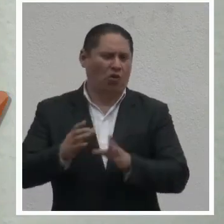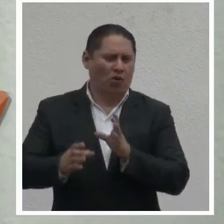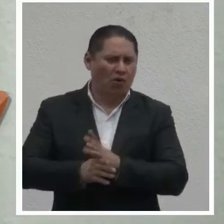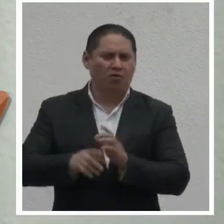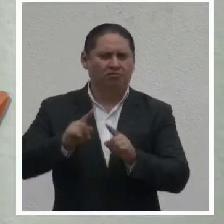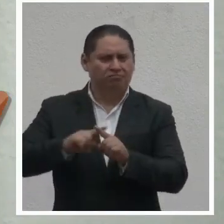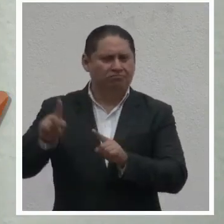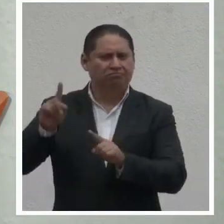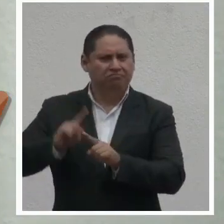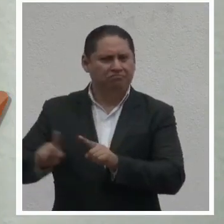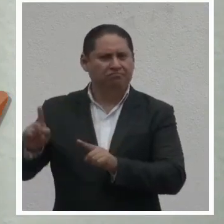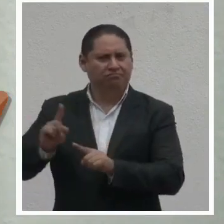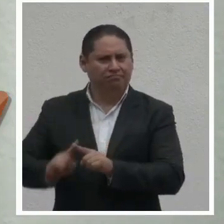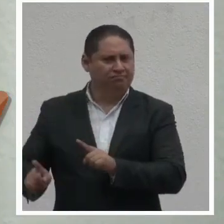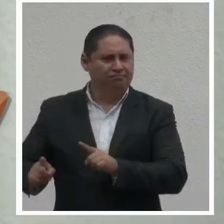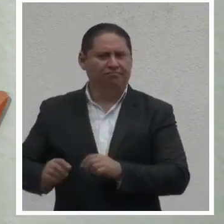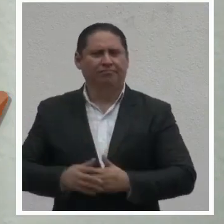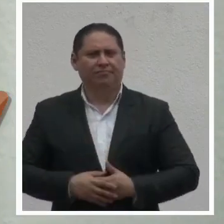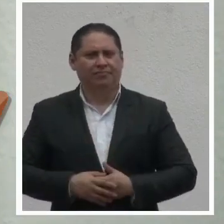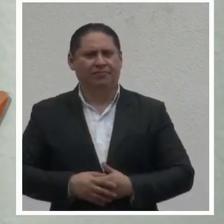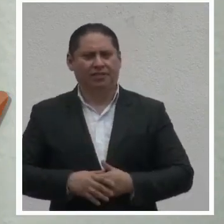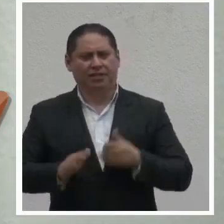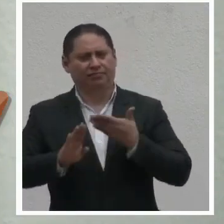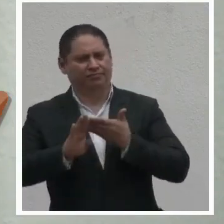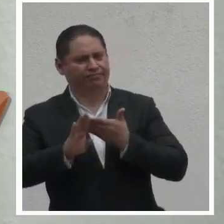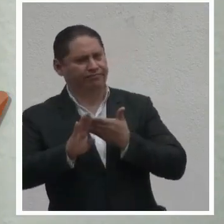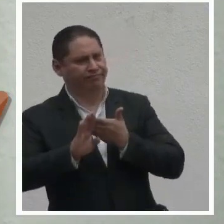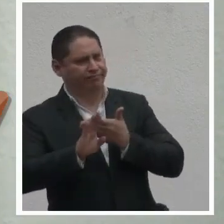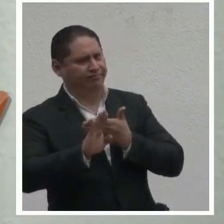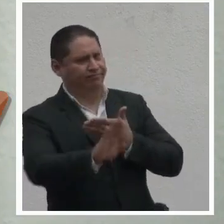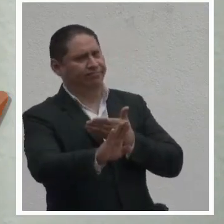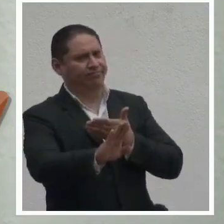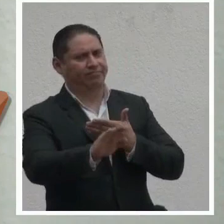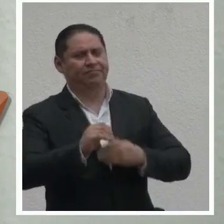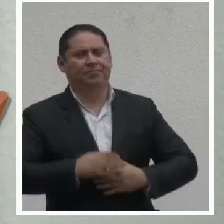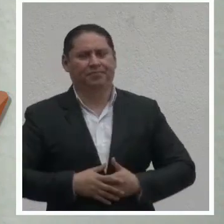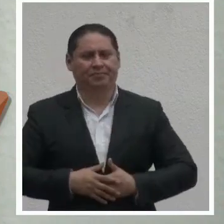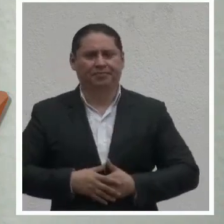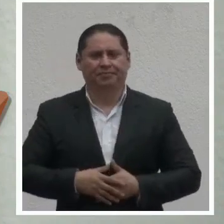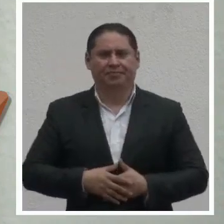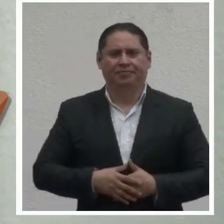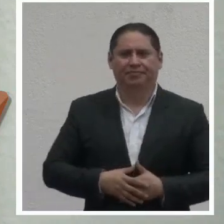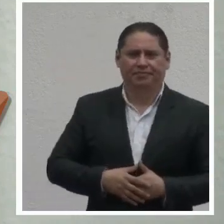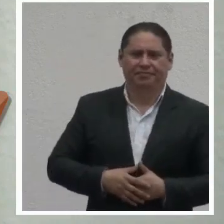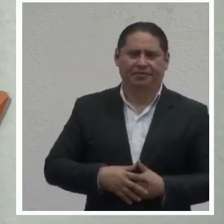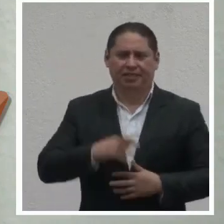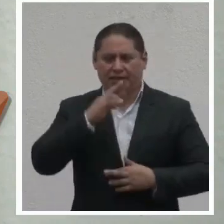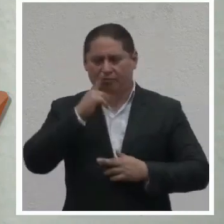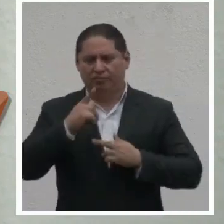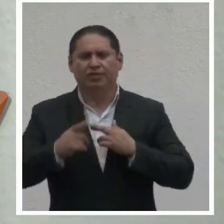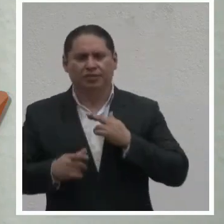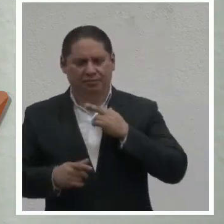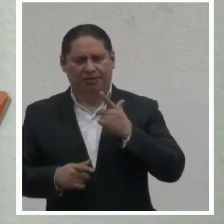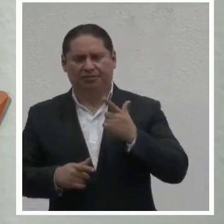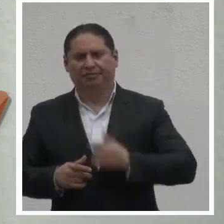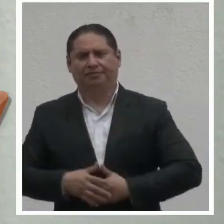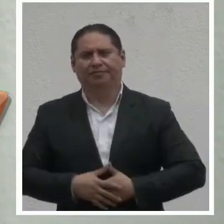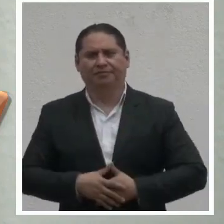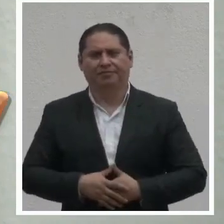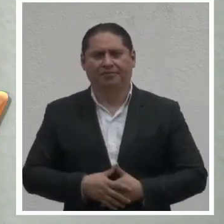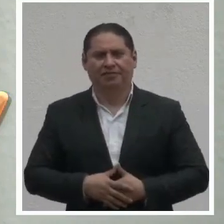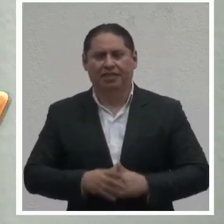del imperio deben ser rechazadas con nuestros mejores argumentos.